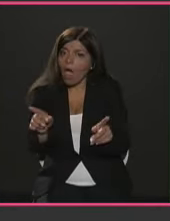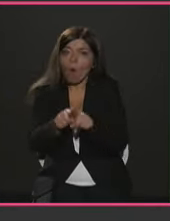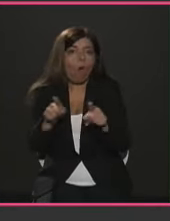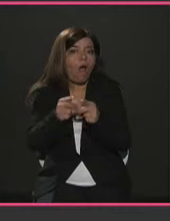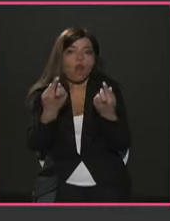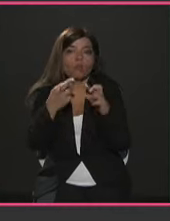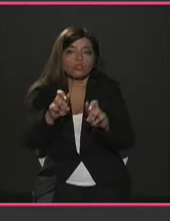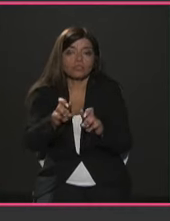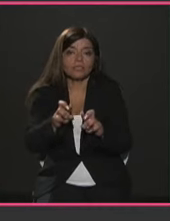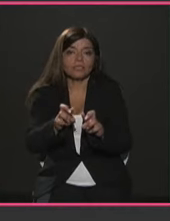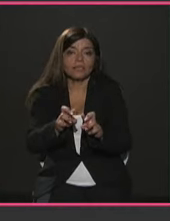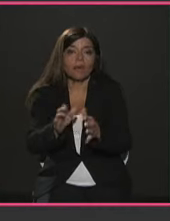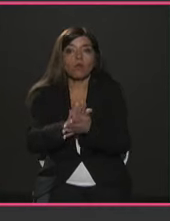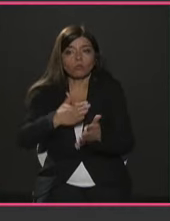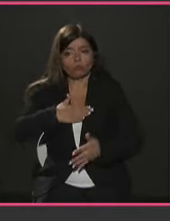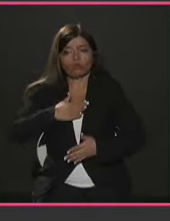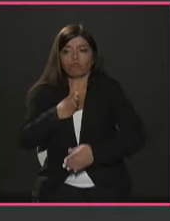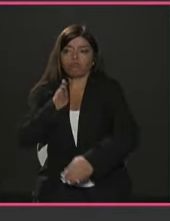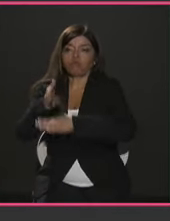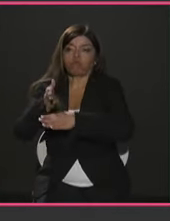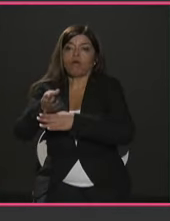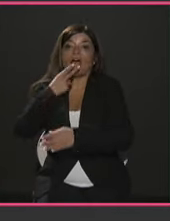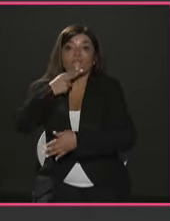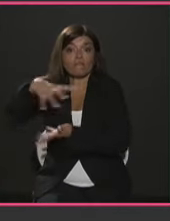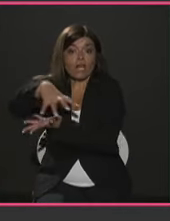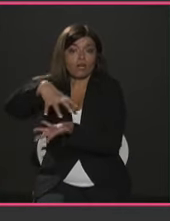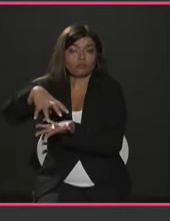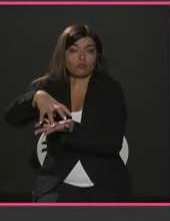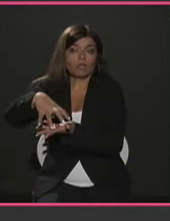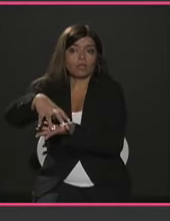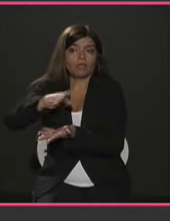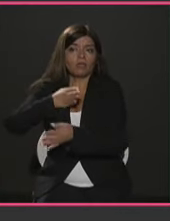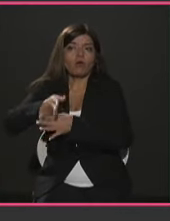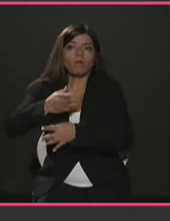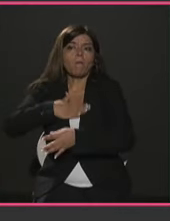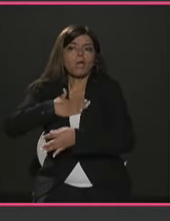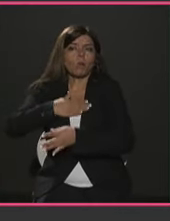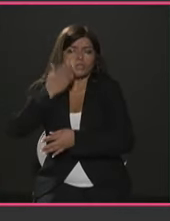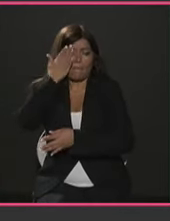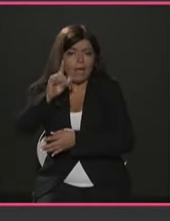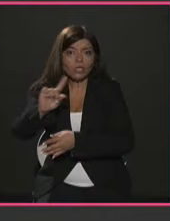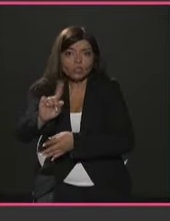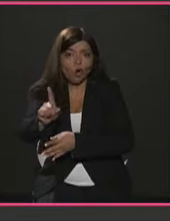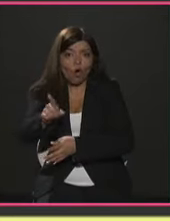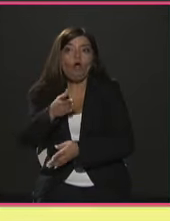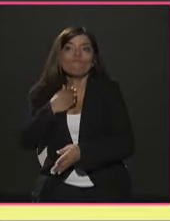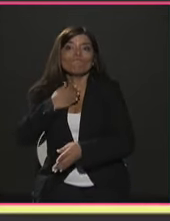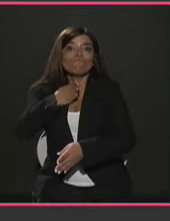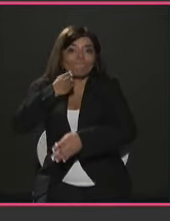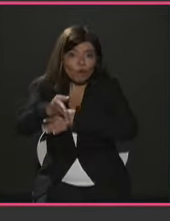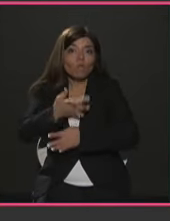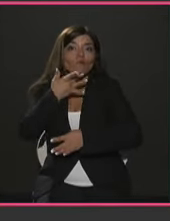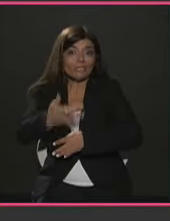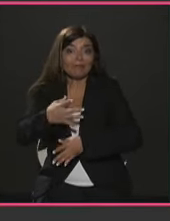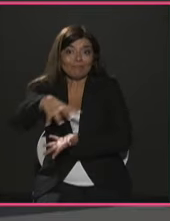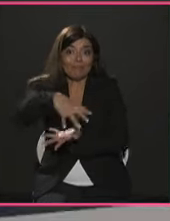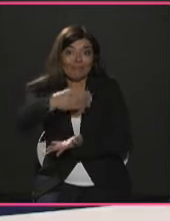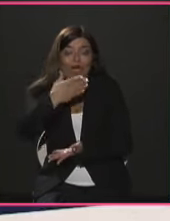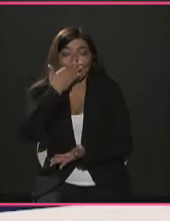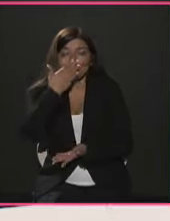anteriormente nadie se muda a la ciudad porque crea que la ciudad va a vivir peor el filósofo